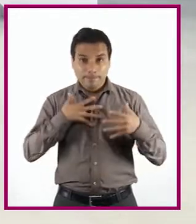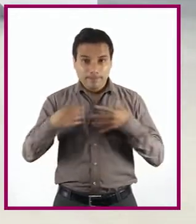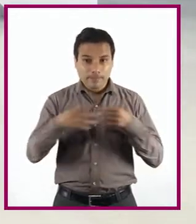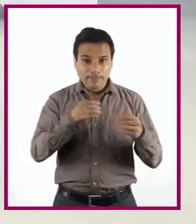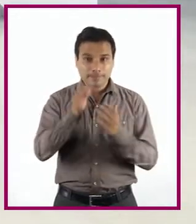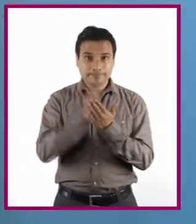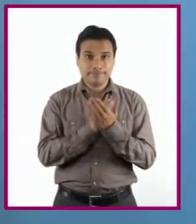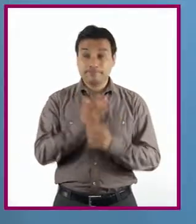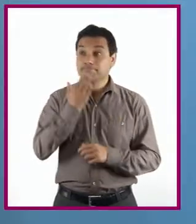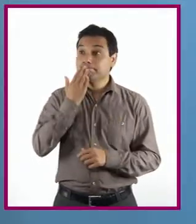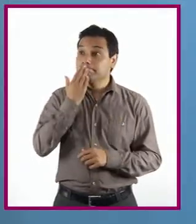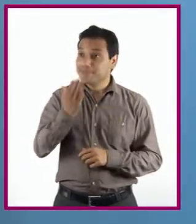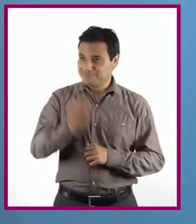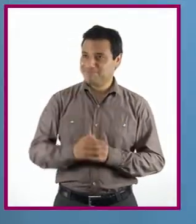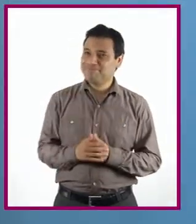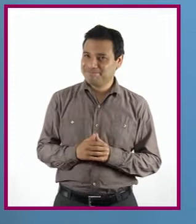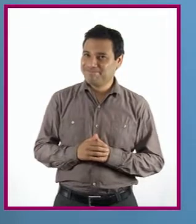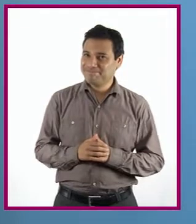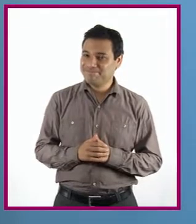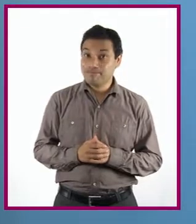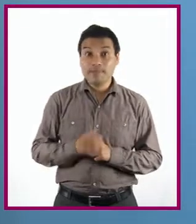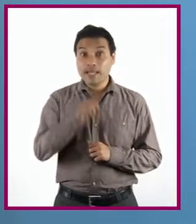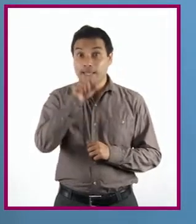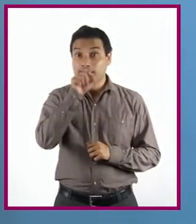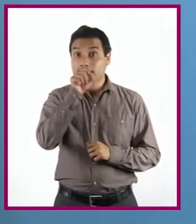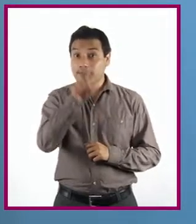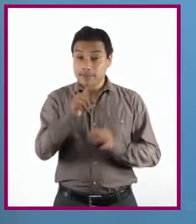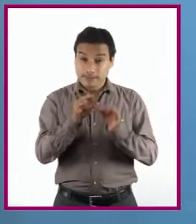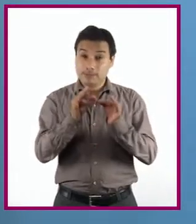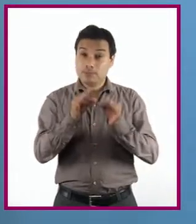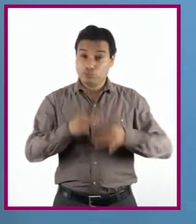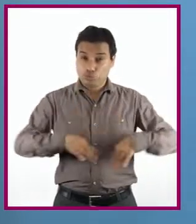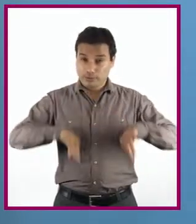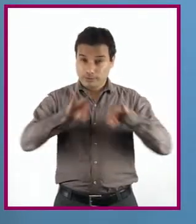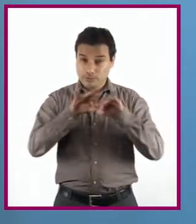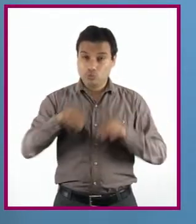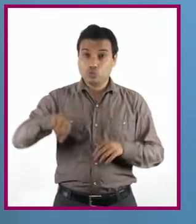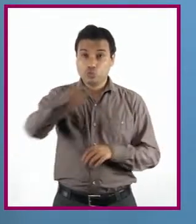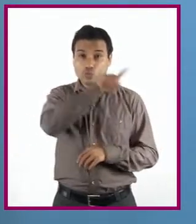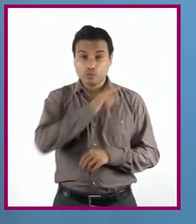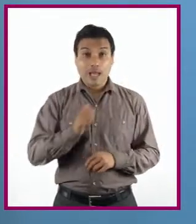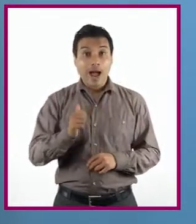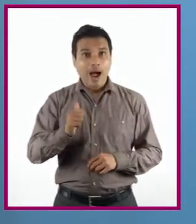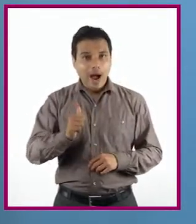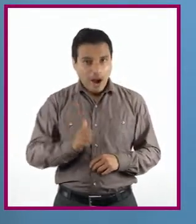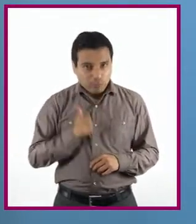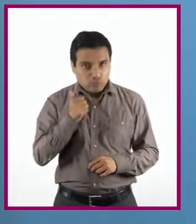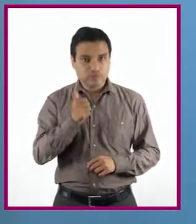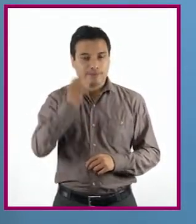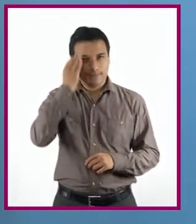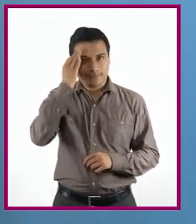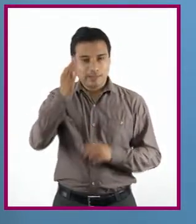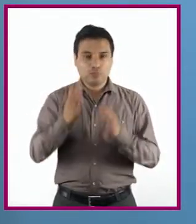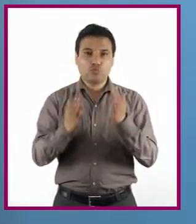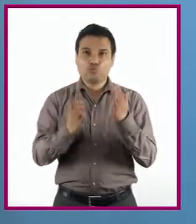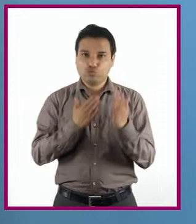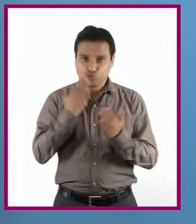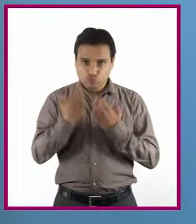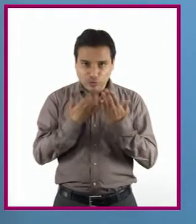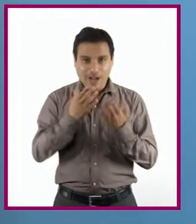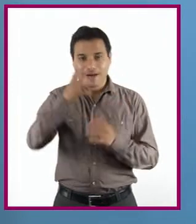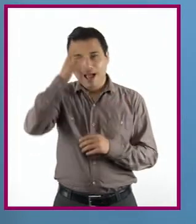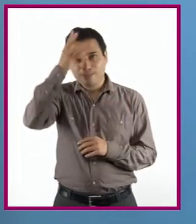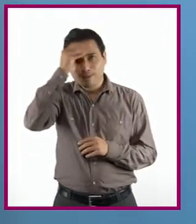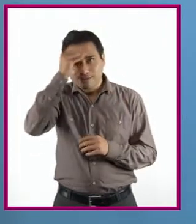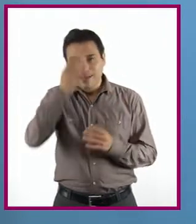Bien señalado, Nadia. Pero también es importante que sigan aprovechando el tiempo para estudiar,